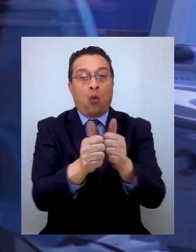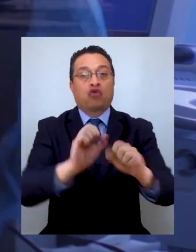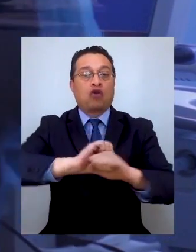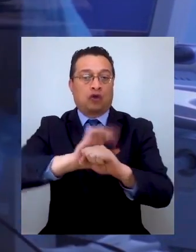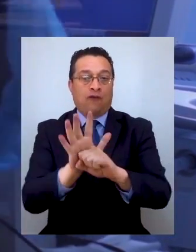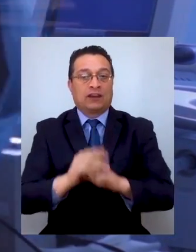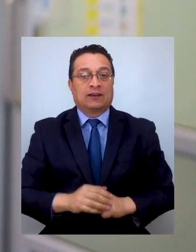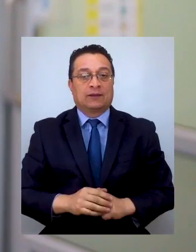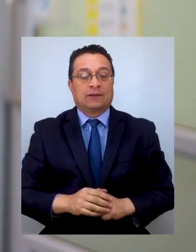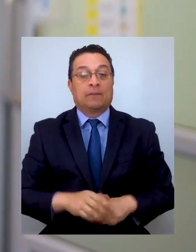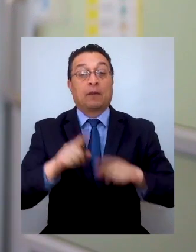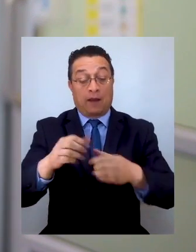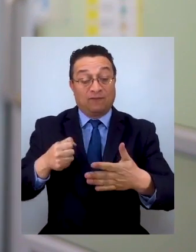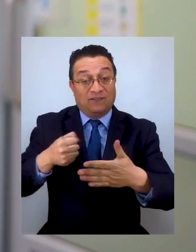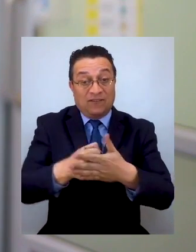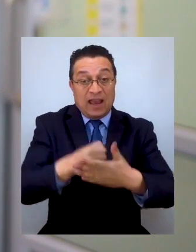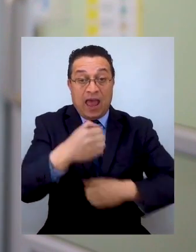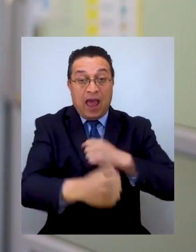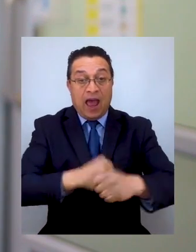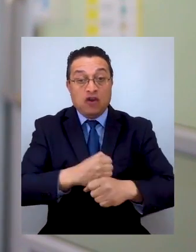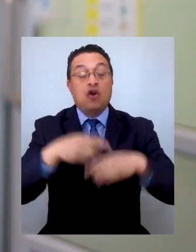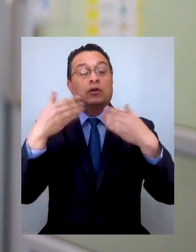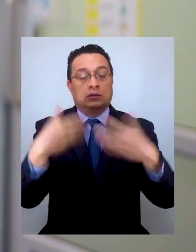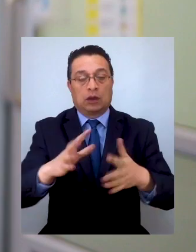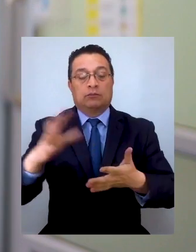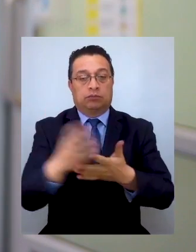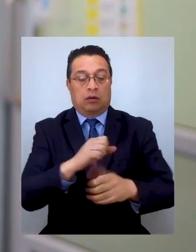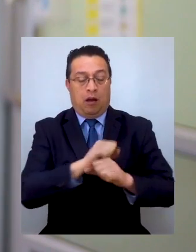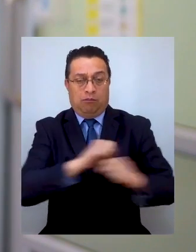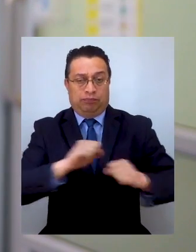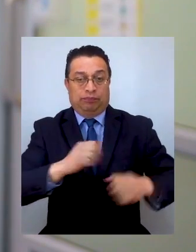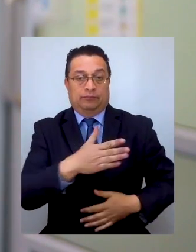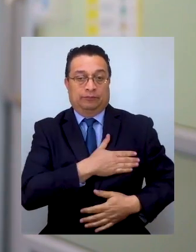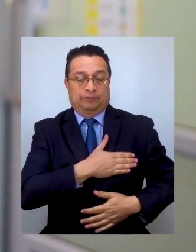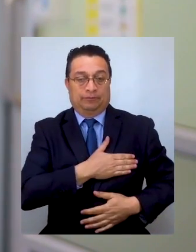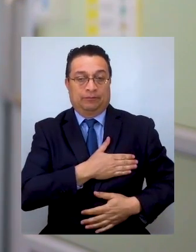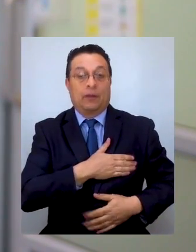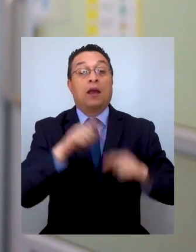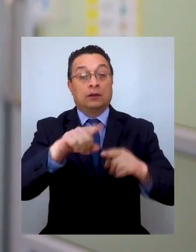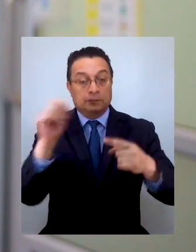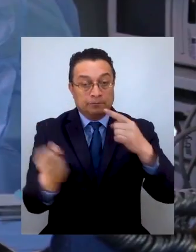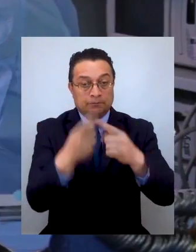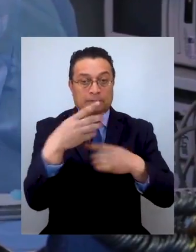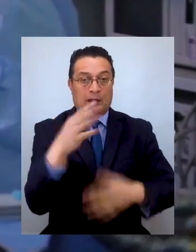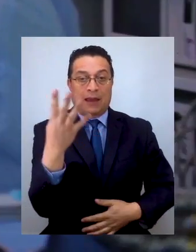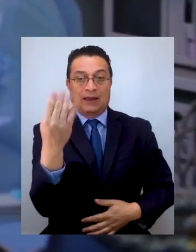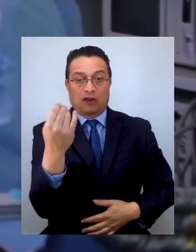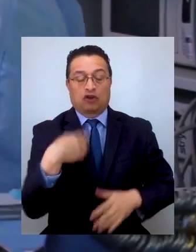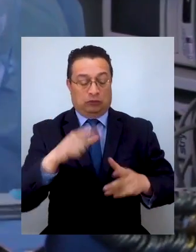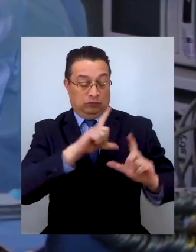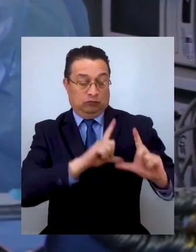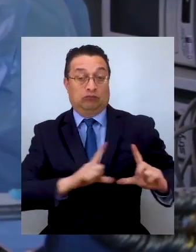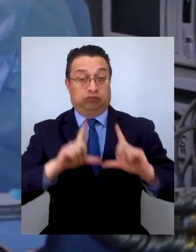COVID-19. Hacia fines del año se comenzó con el tratamiento de los infartos agudos del miocardio, realizando las primeras